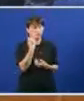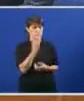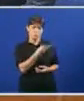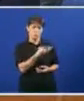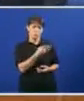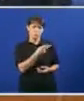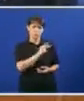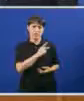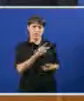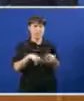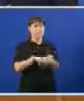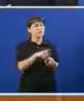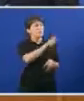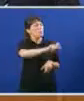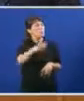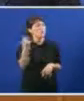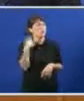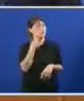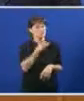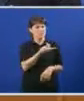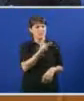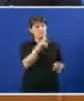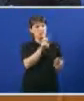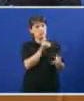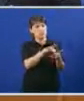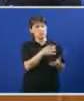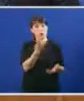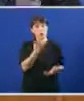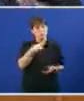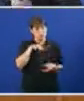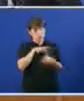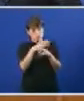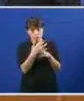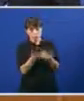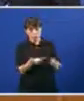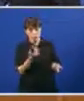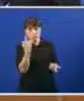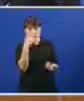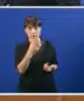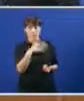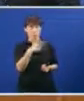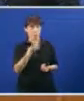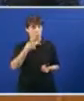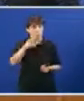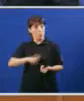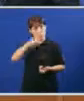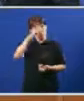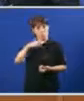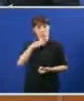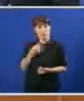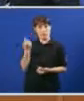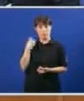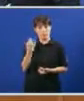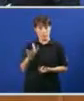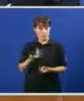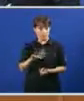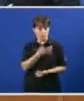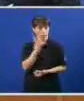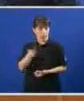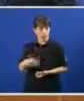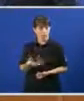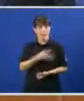de pensionistas, señoría, como non vou a coñecer eu a situación dos pensionistas se o meu pai é pensionista e a miña nai nin siquiera cobra